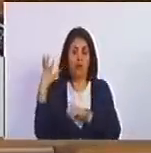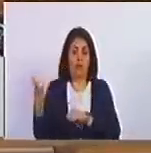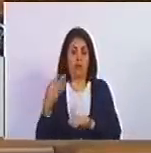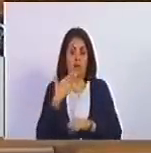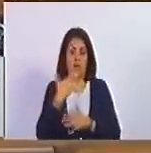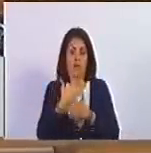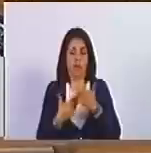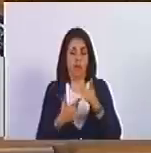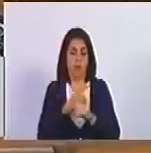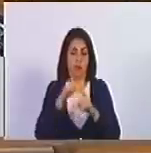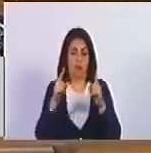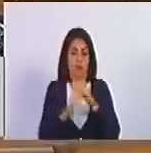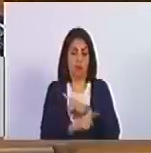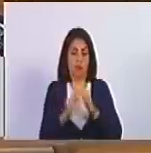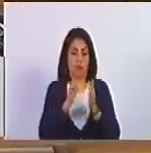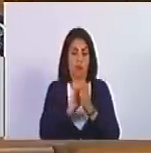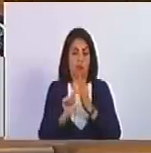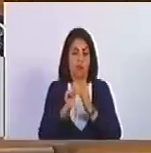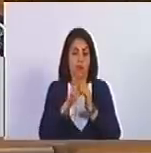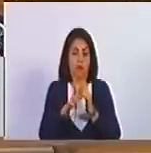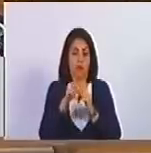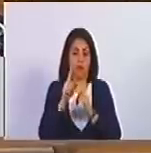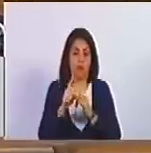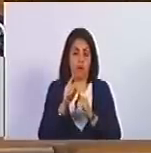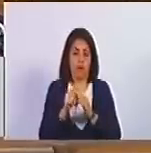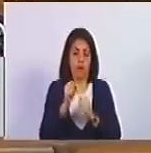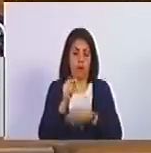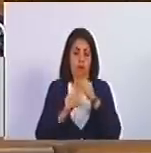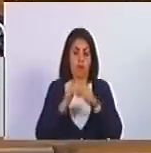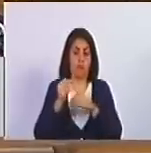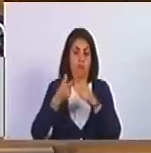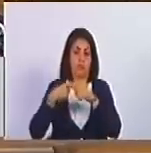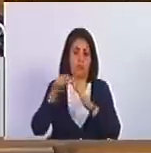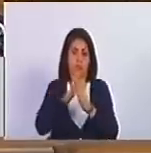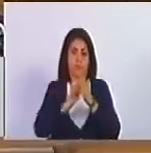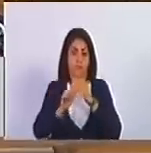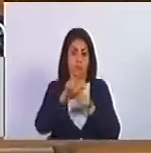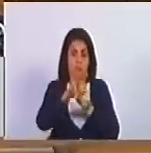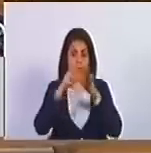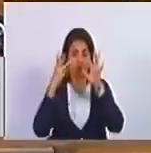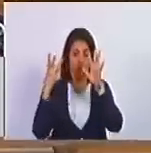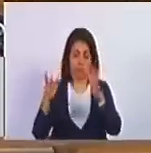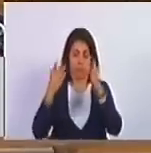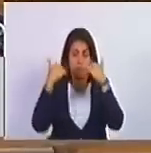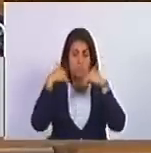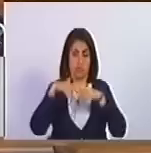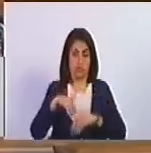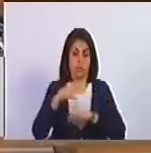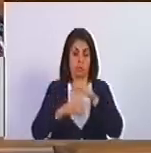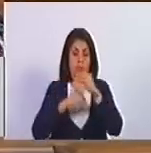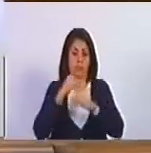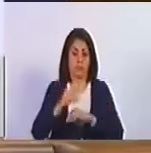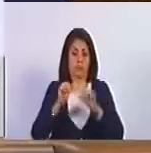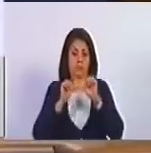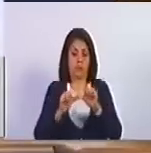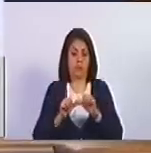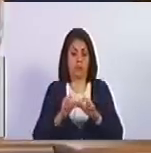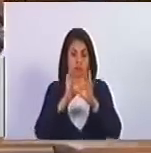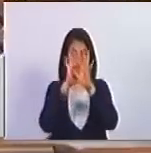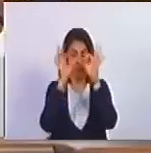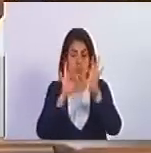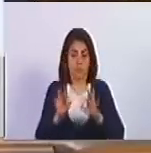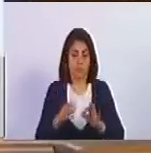Se propone modificar el artículo 37, que pasa a ser el artículo 38, el cual queda redactado en los